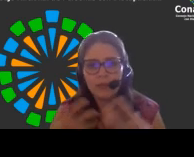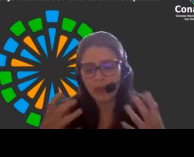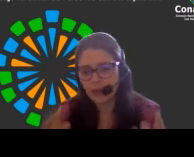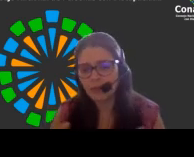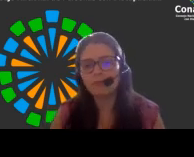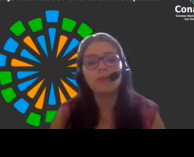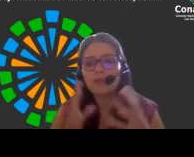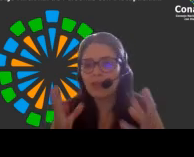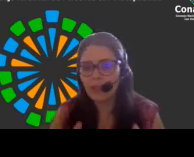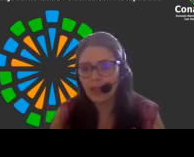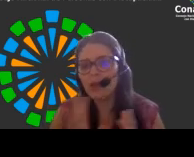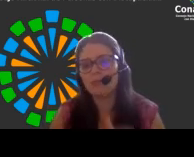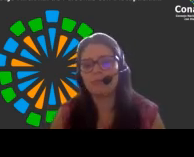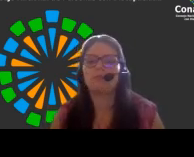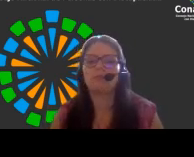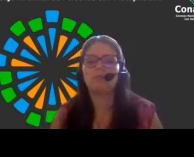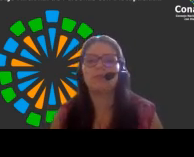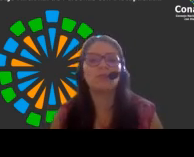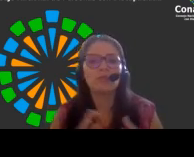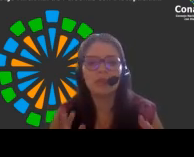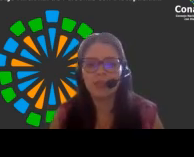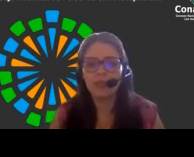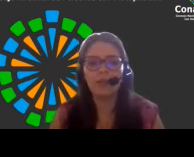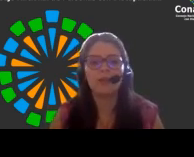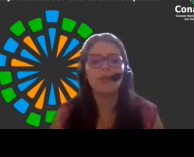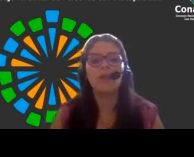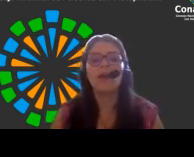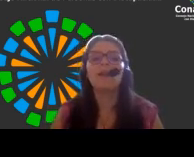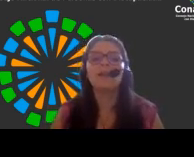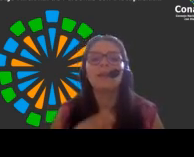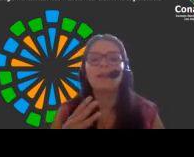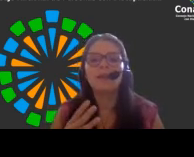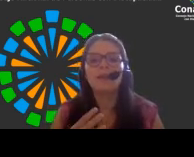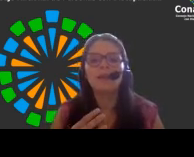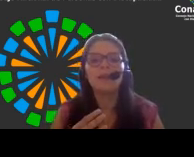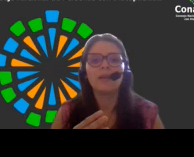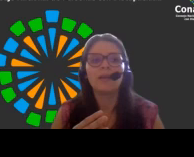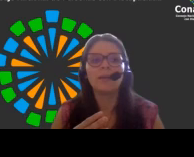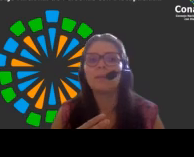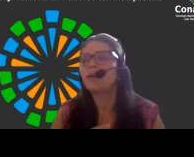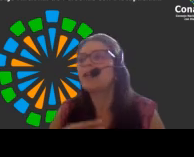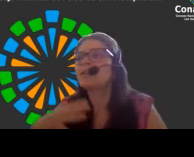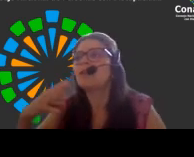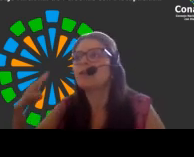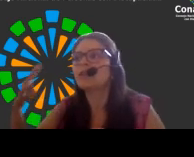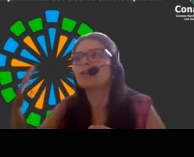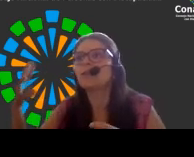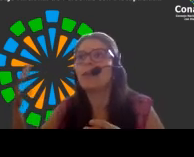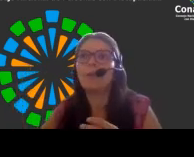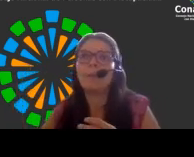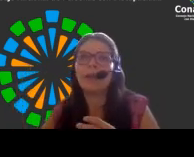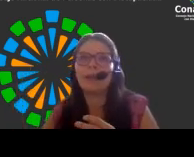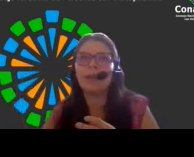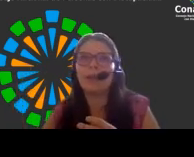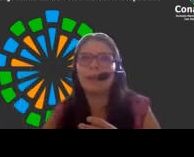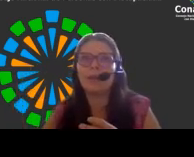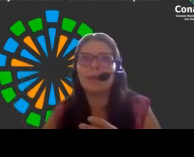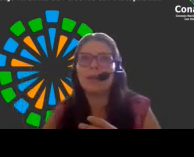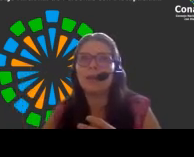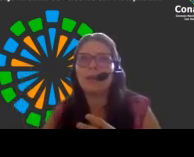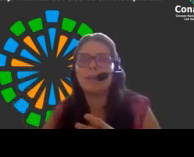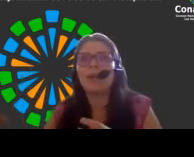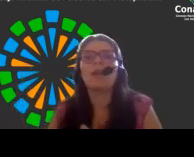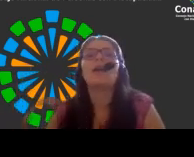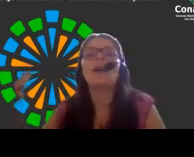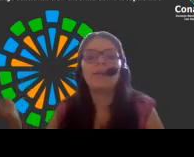fuerte bueno se le da no nos cuesta nada Hay que tenerle ponerle hacer cosas como para que